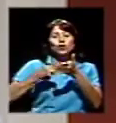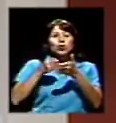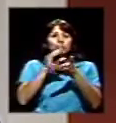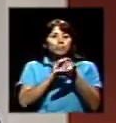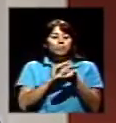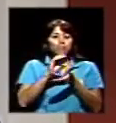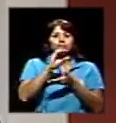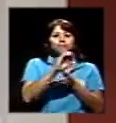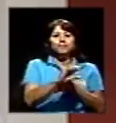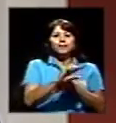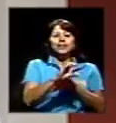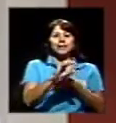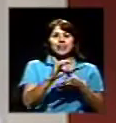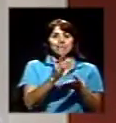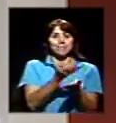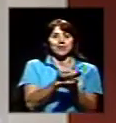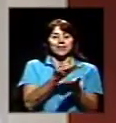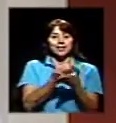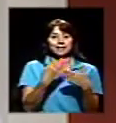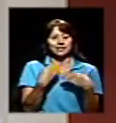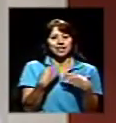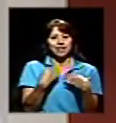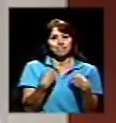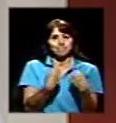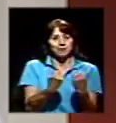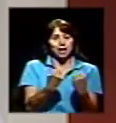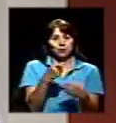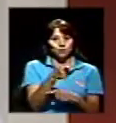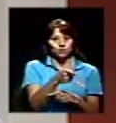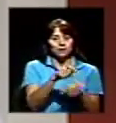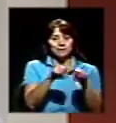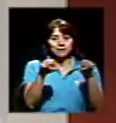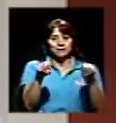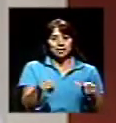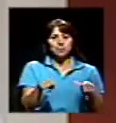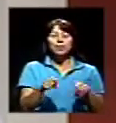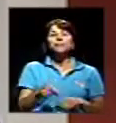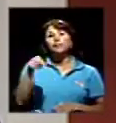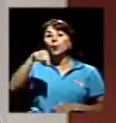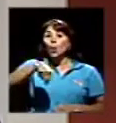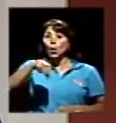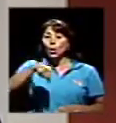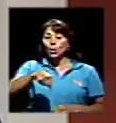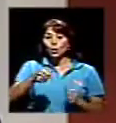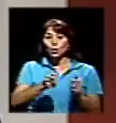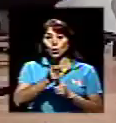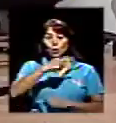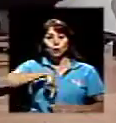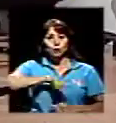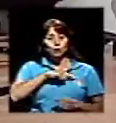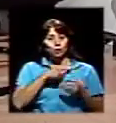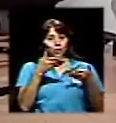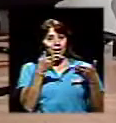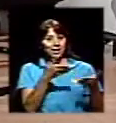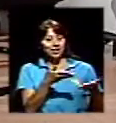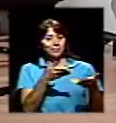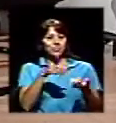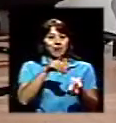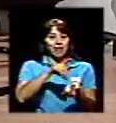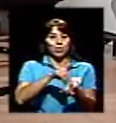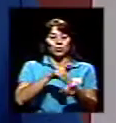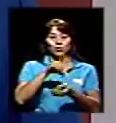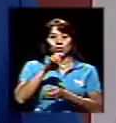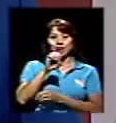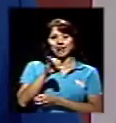Y hoy tenemos el privilegio y la distinción de tener con nosotros a la doctora